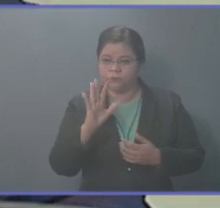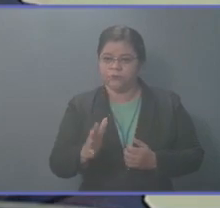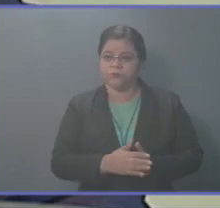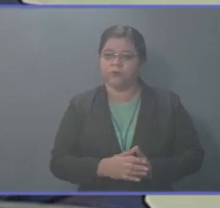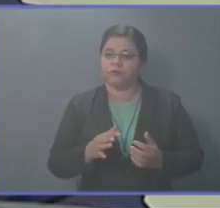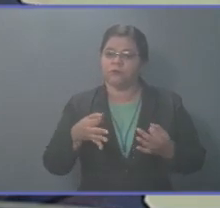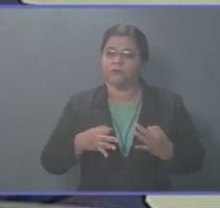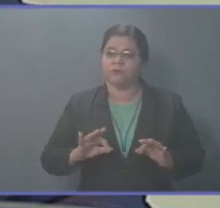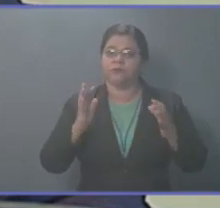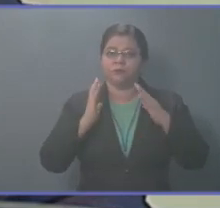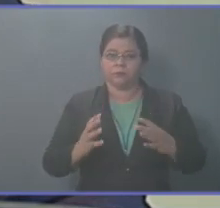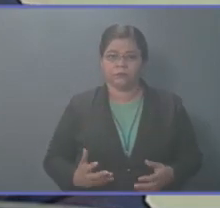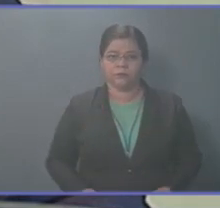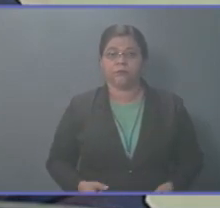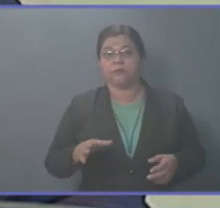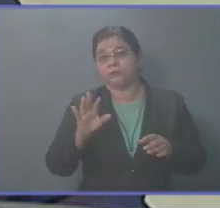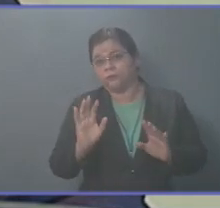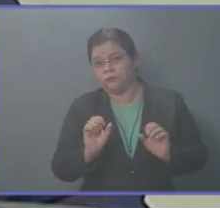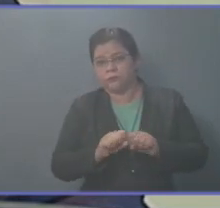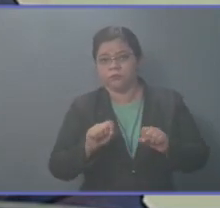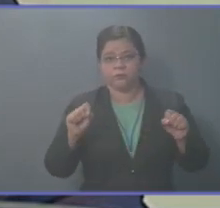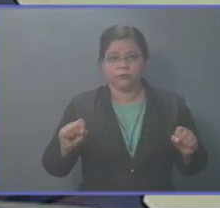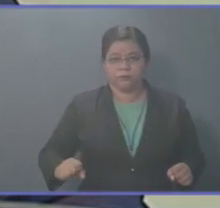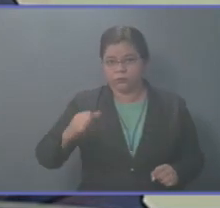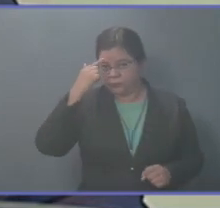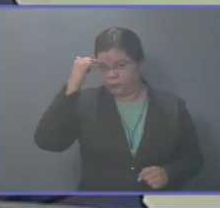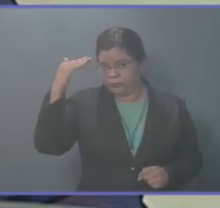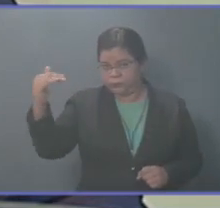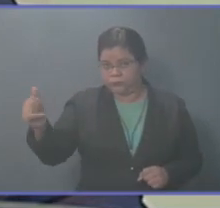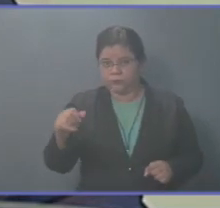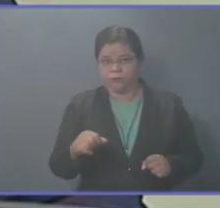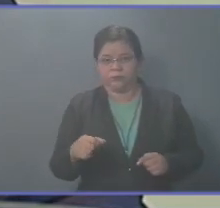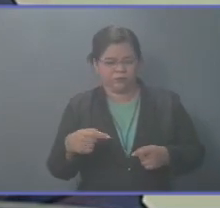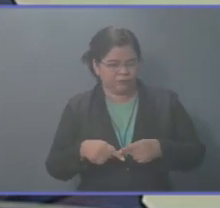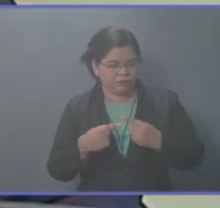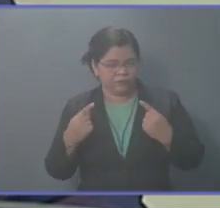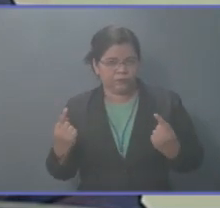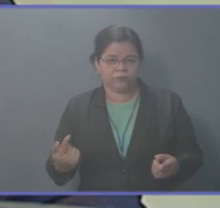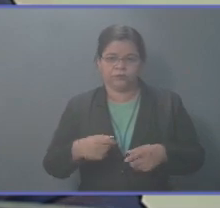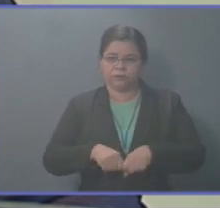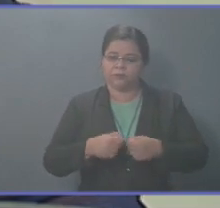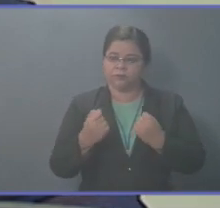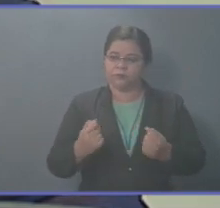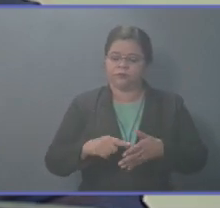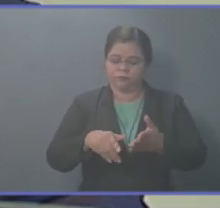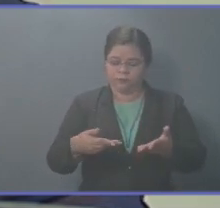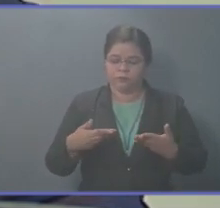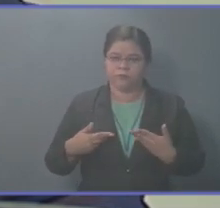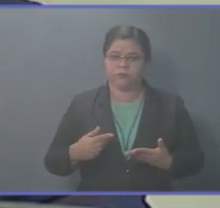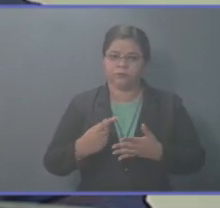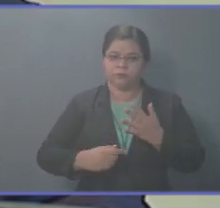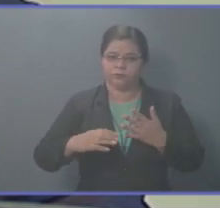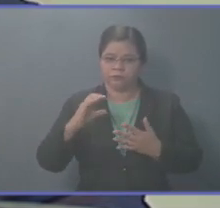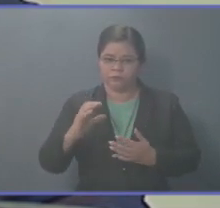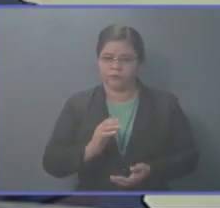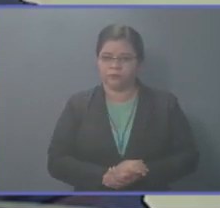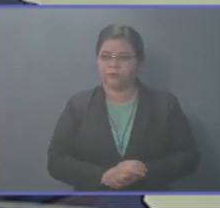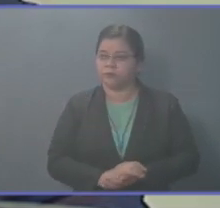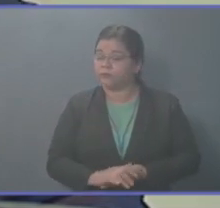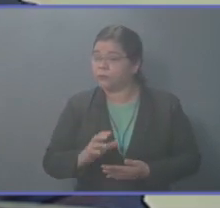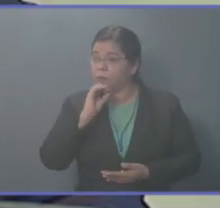de gobierno o el sistema político o cuando se realicen graves violaciones de los derechos reconocidos por la Constitución. Aducen que no